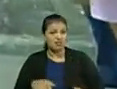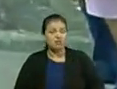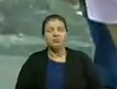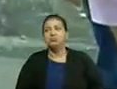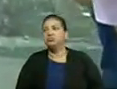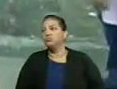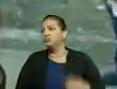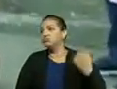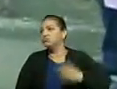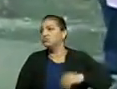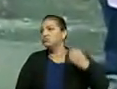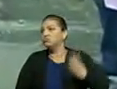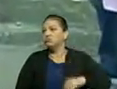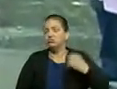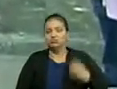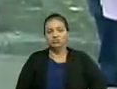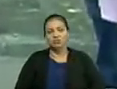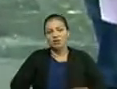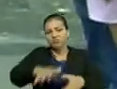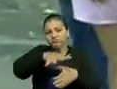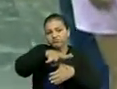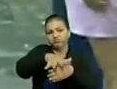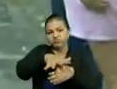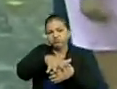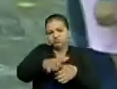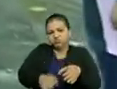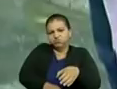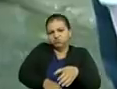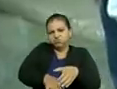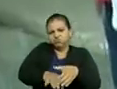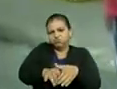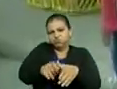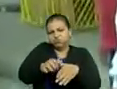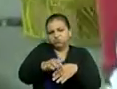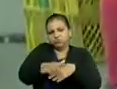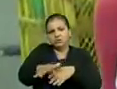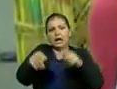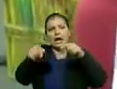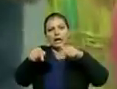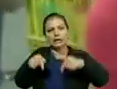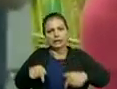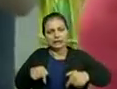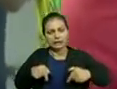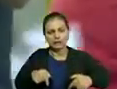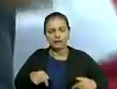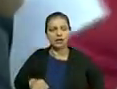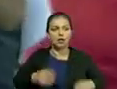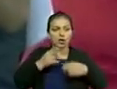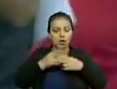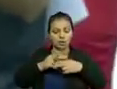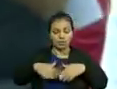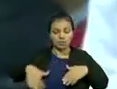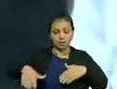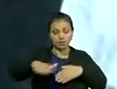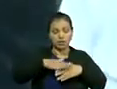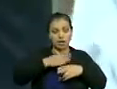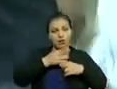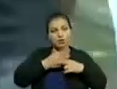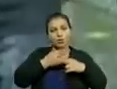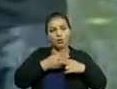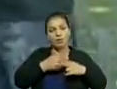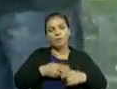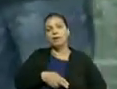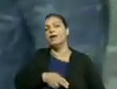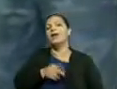de este sector están tapadas. Tanto la cooperativa Unidad Popular como la cooperativa Esmeralda Chiquito. Todo está tapado, está